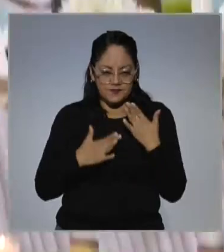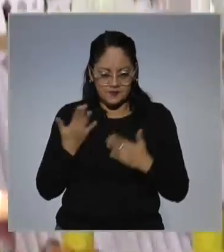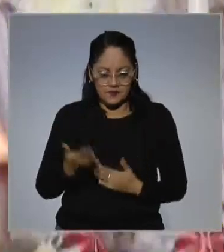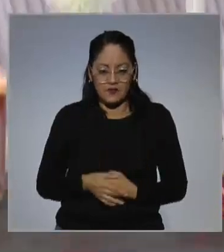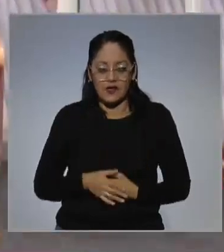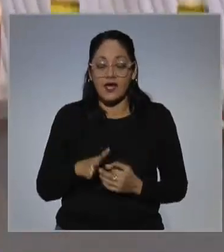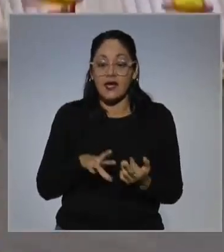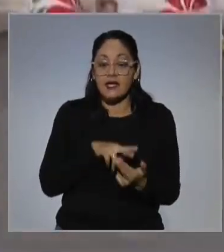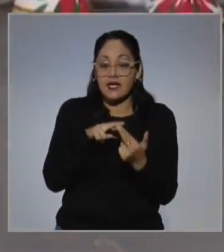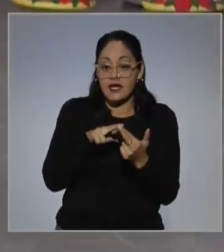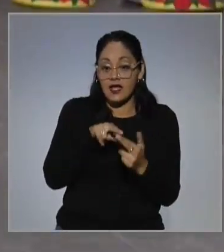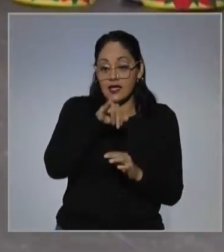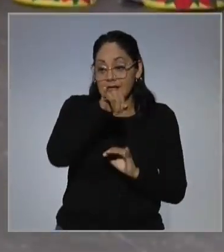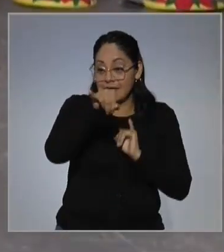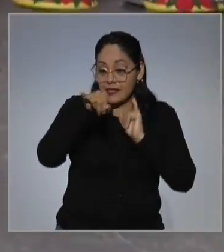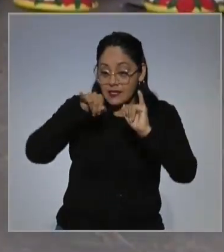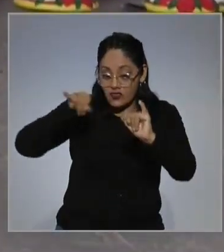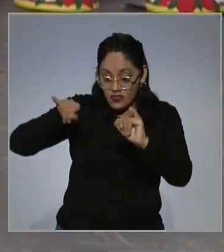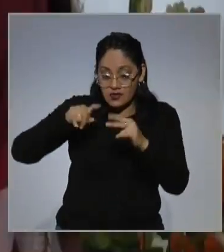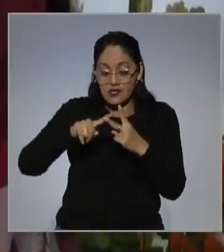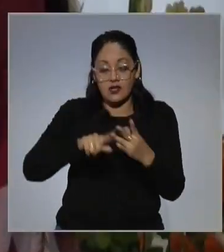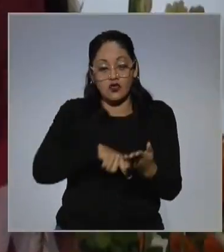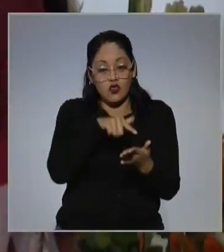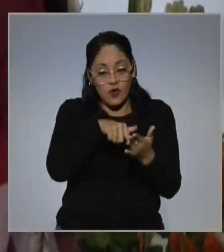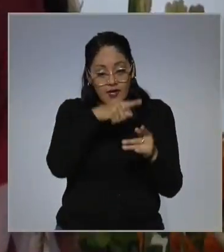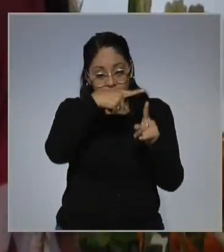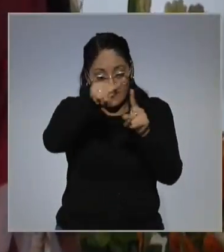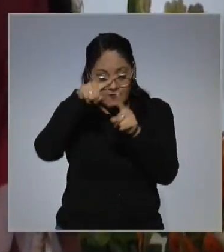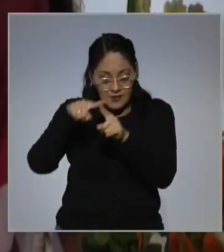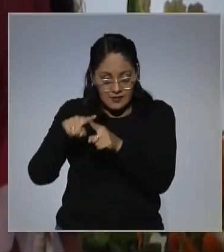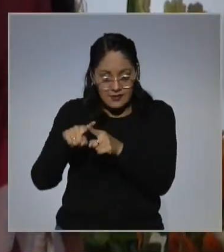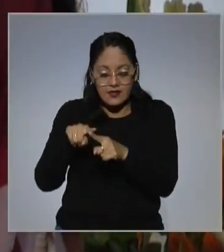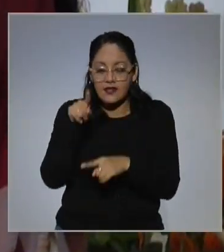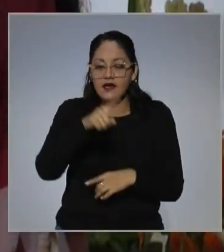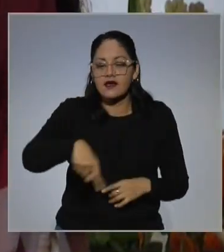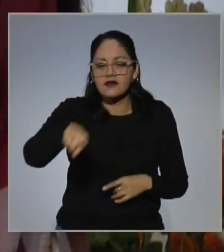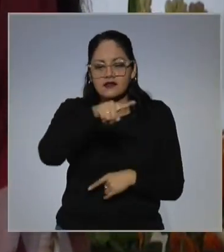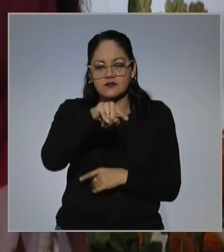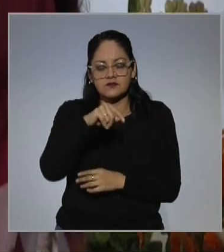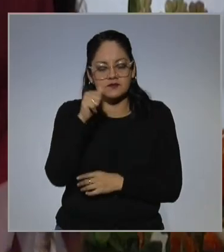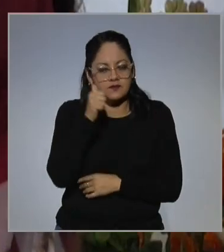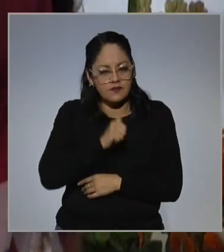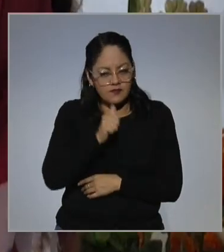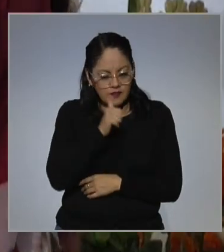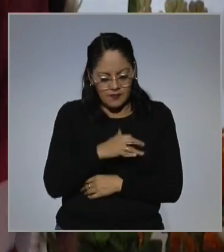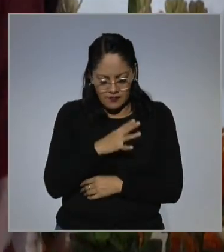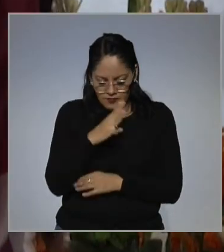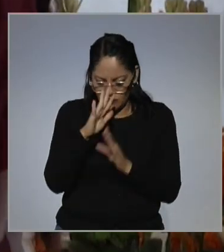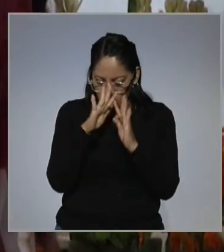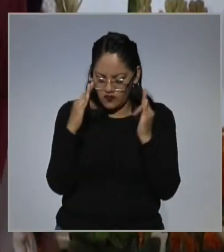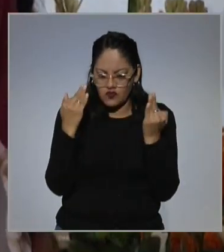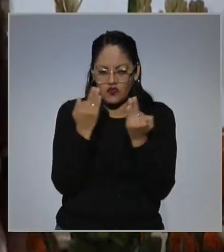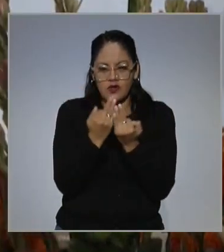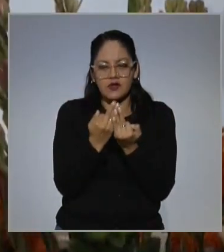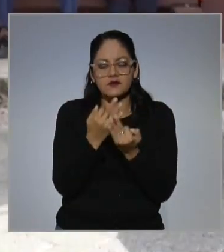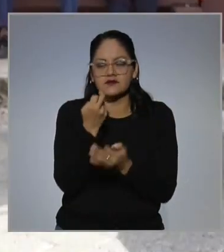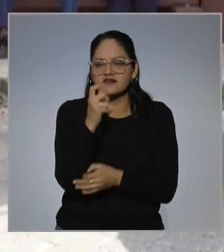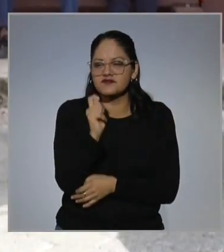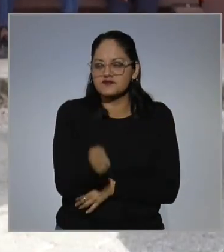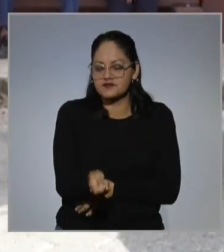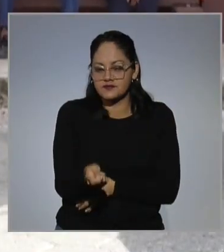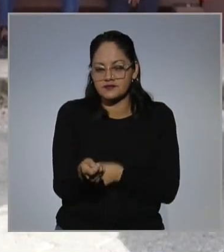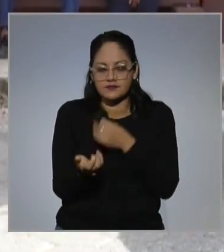cada región, en cada lugar, se lleva de una forma determinada, es